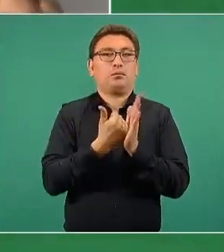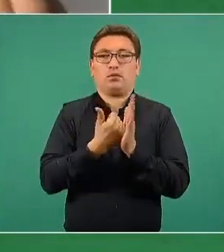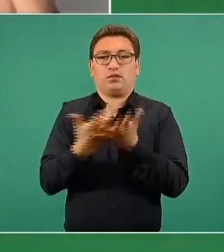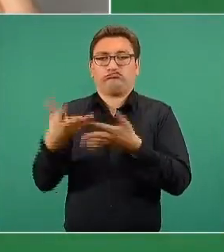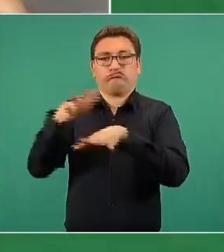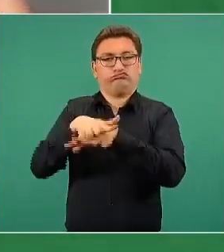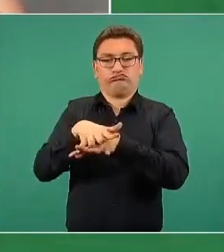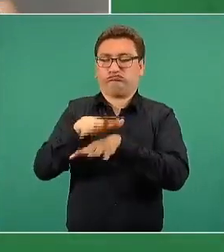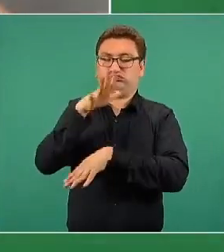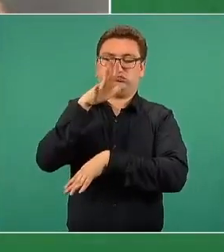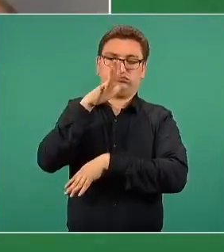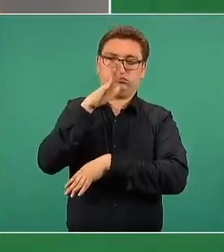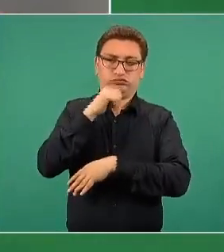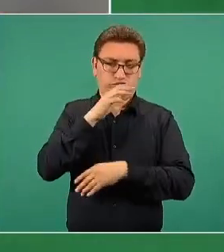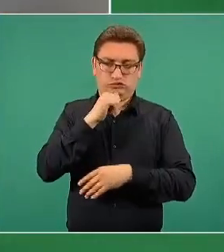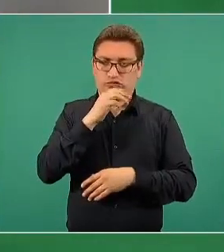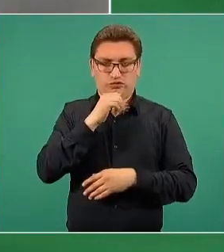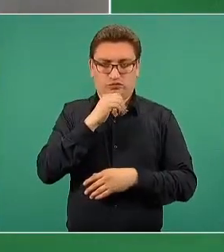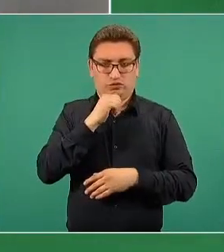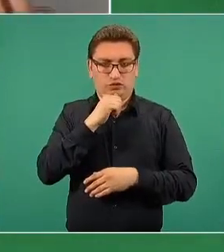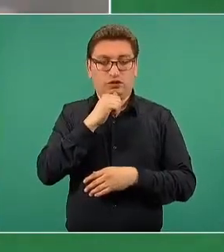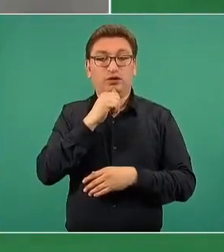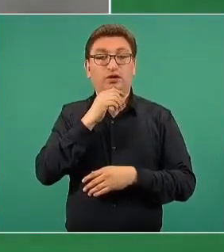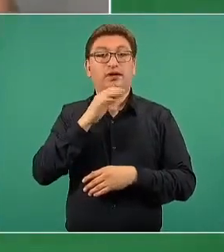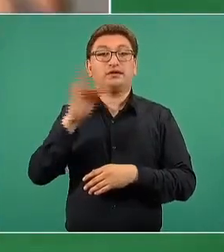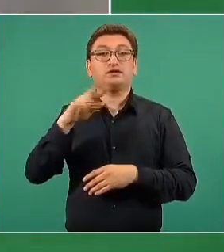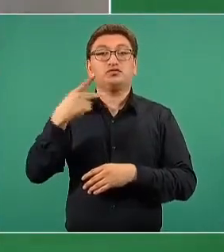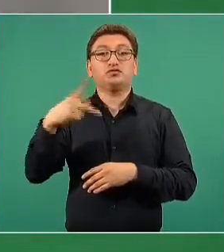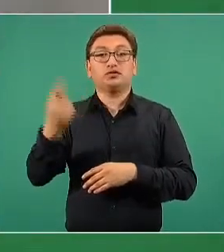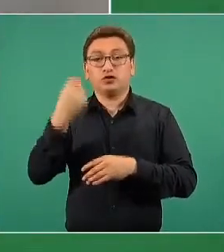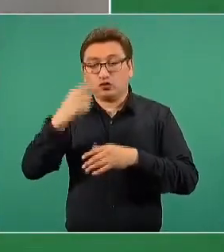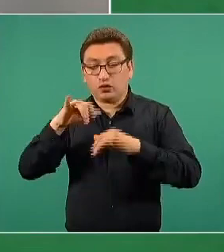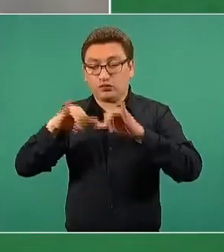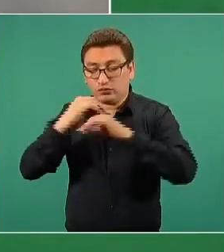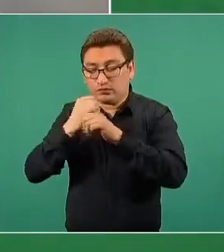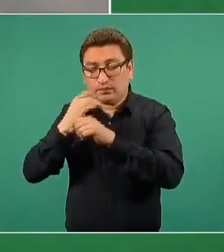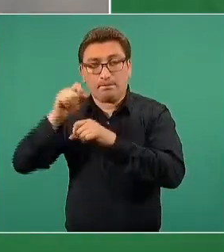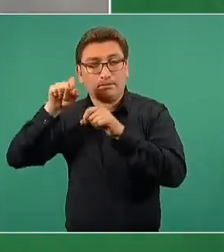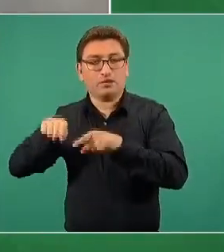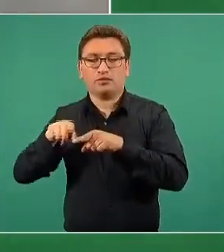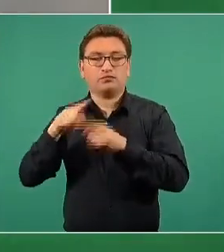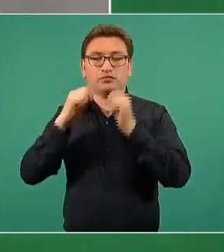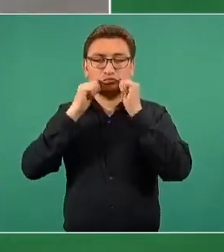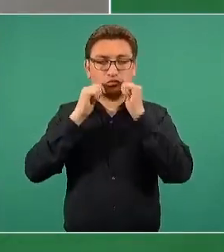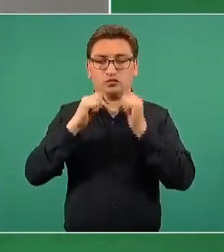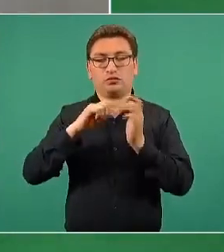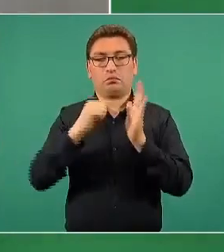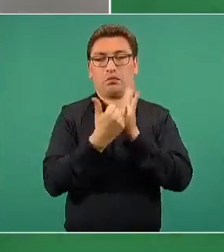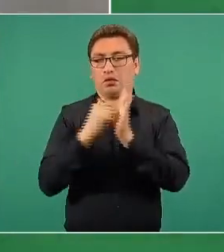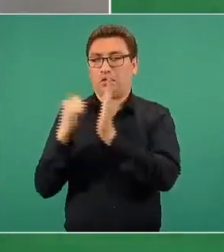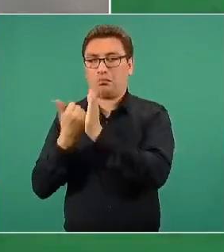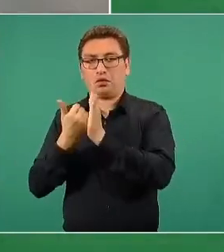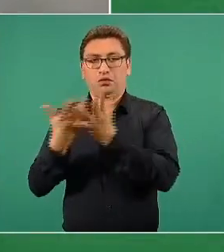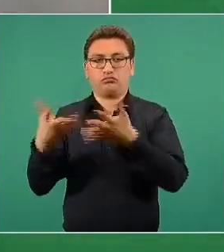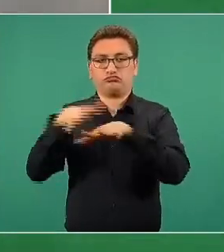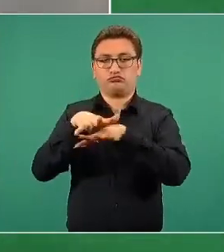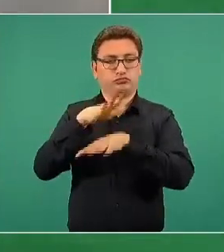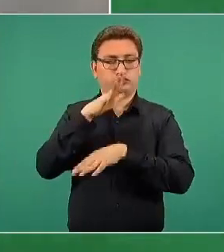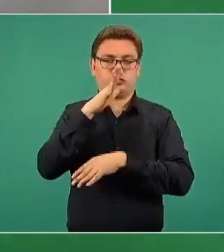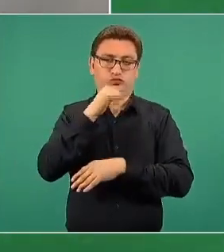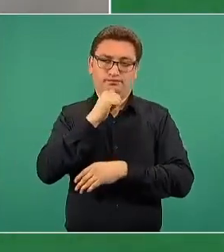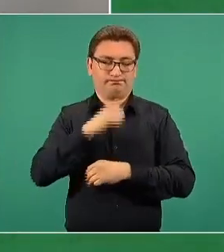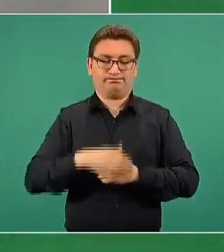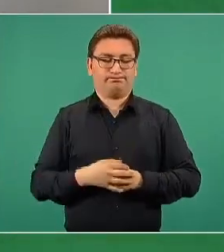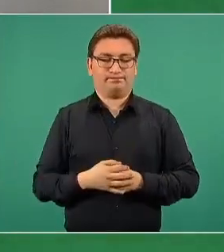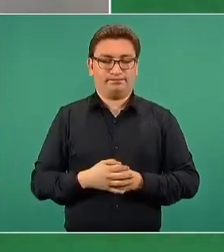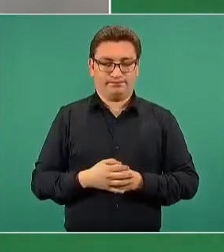que son hechas las vacunas en la misma tecnología, bajo la misma plataforma, no se recomienda la